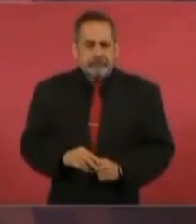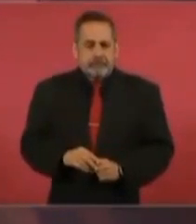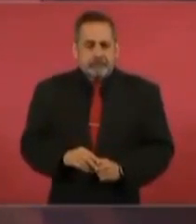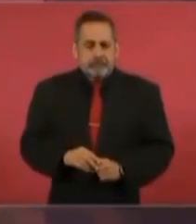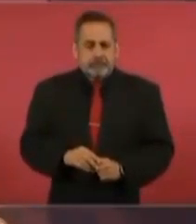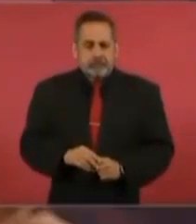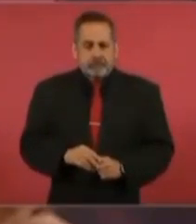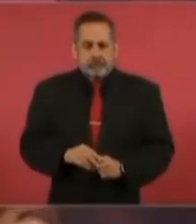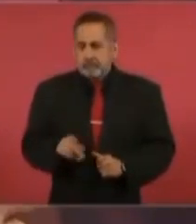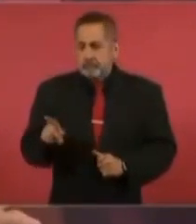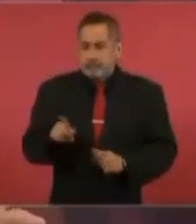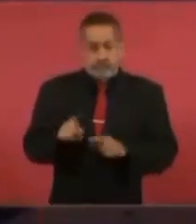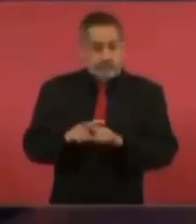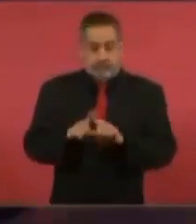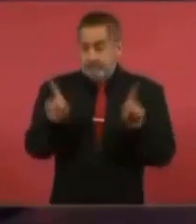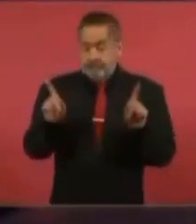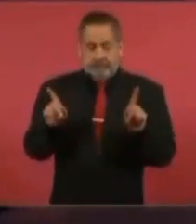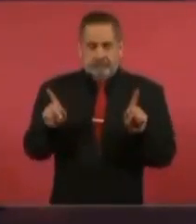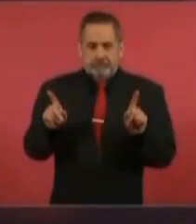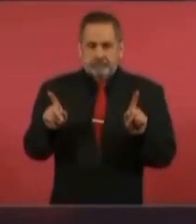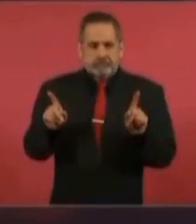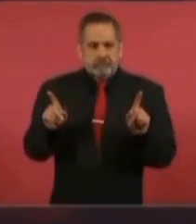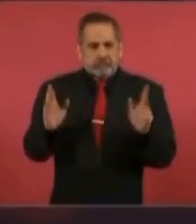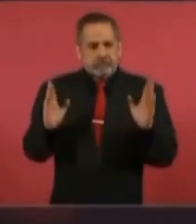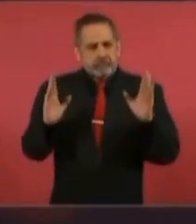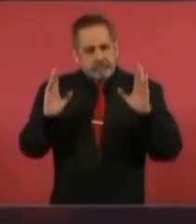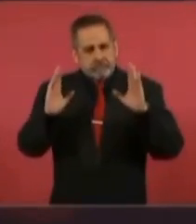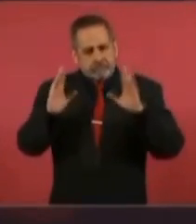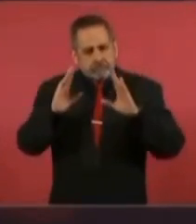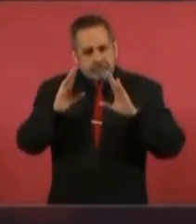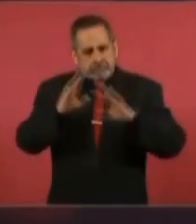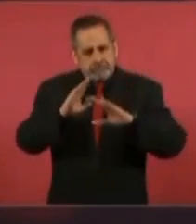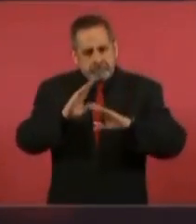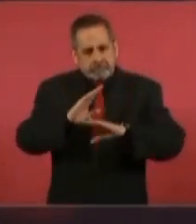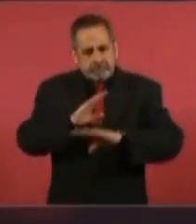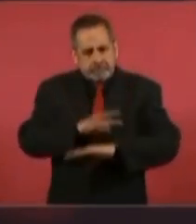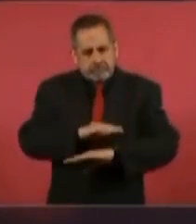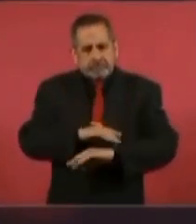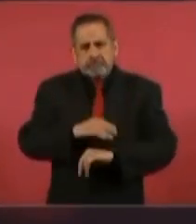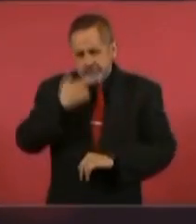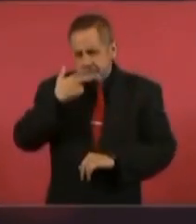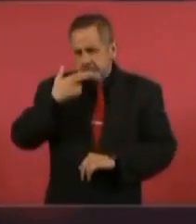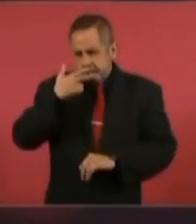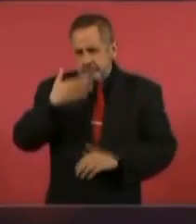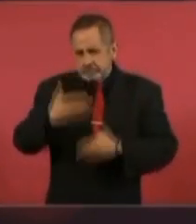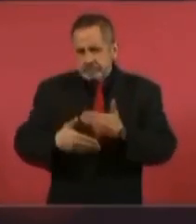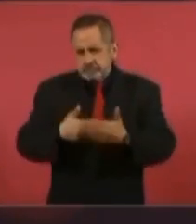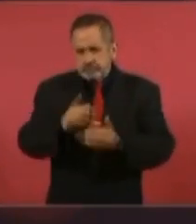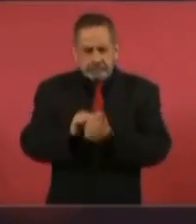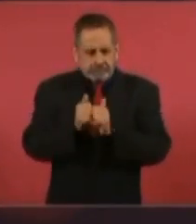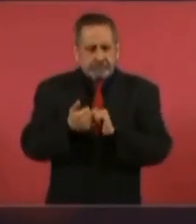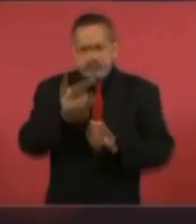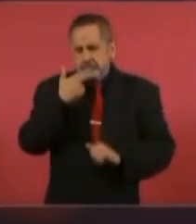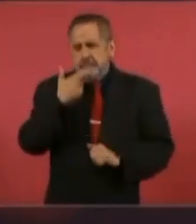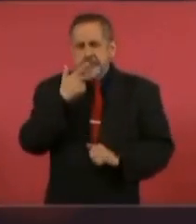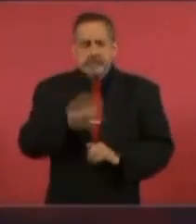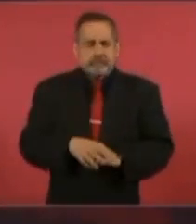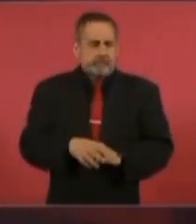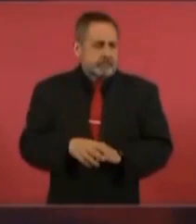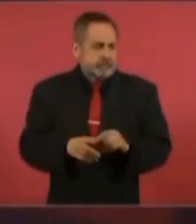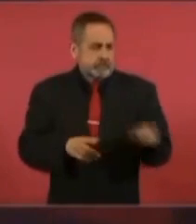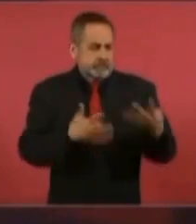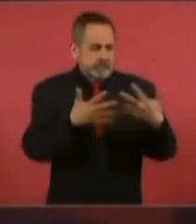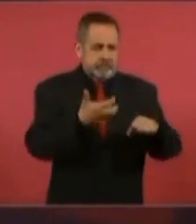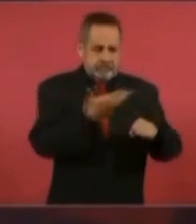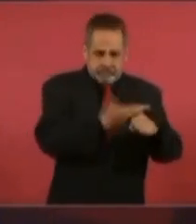amplias extremas y ya se han ido moderando tanto por el lado de